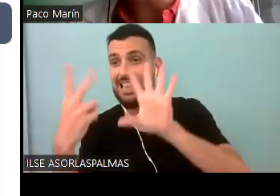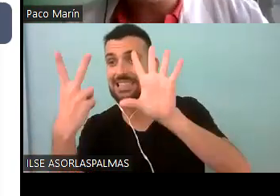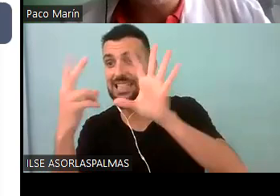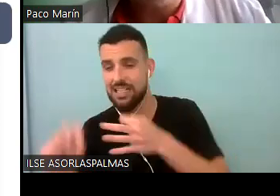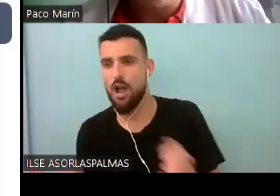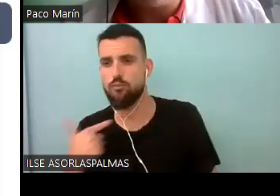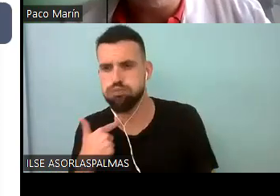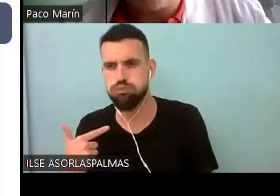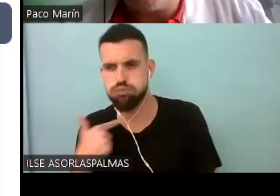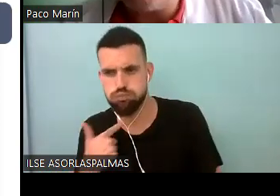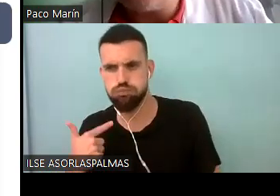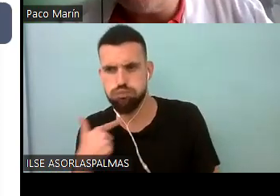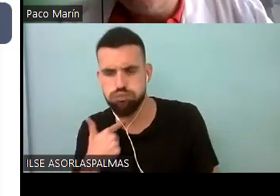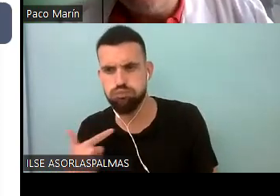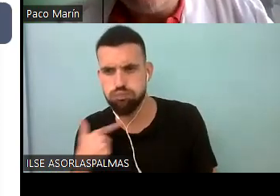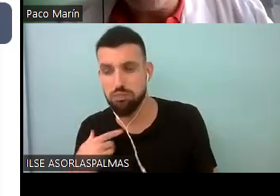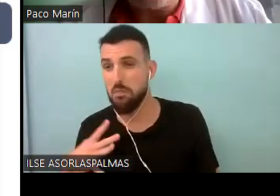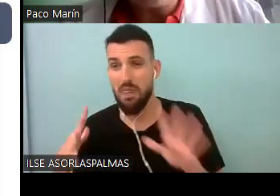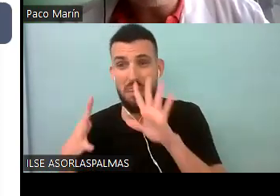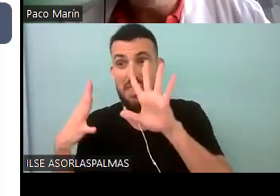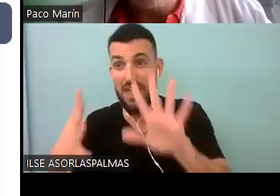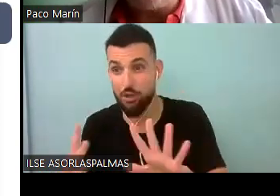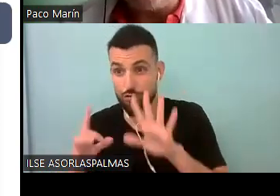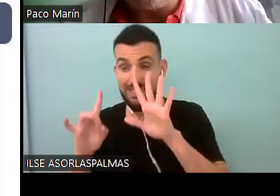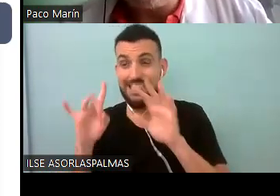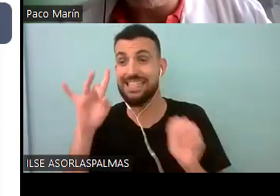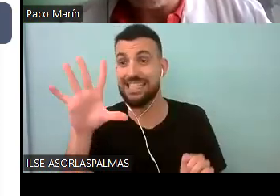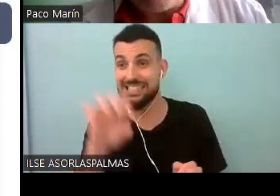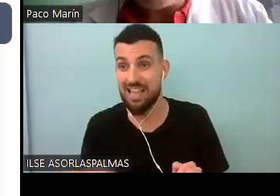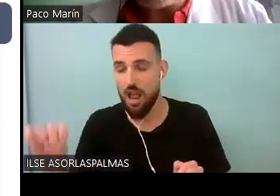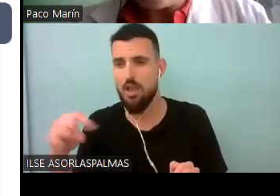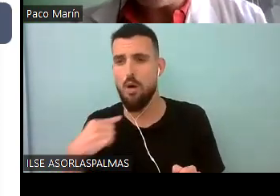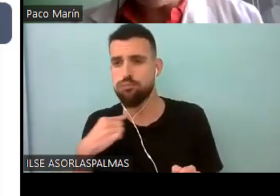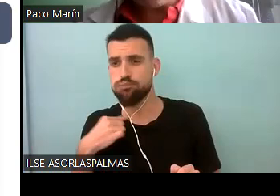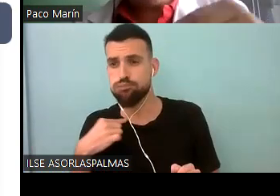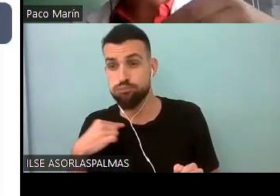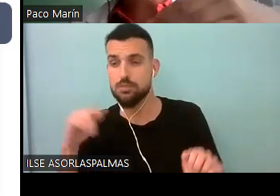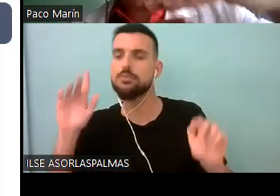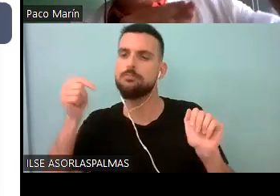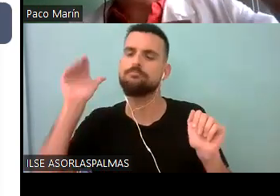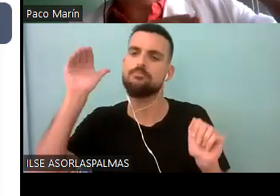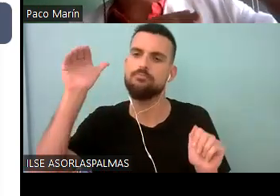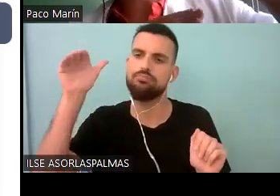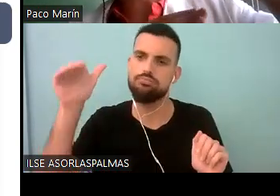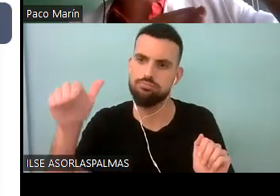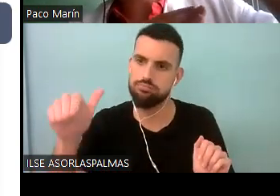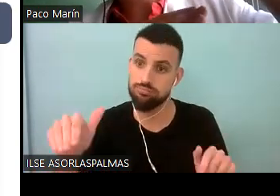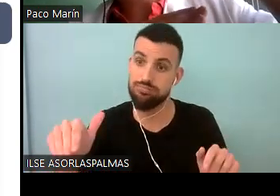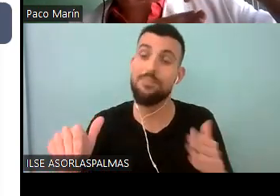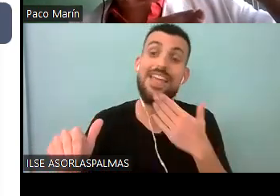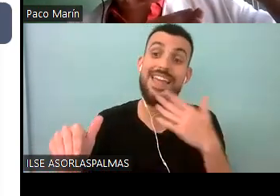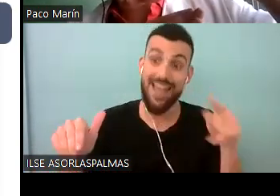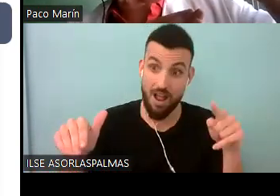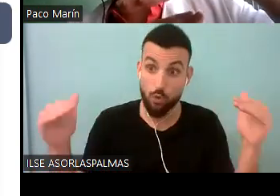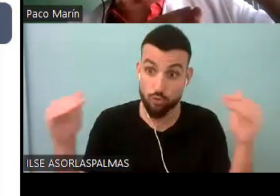esos 10, 15, 20 años, pero a partir de ese momento, si viésemos las curvas de bajada de